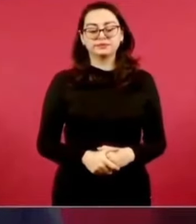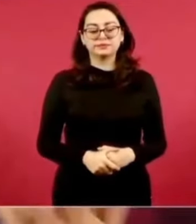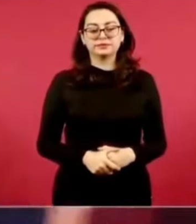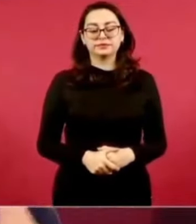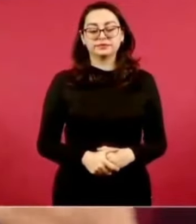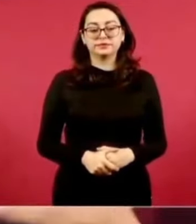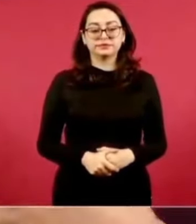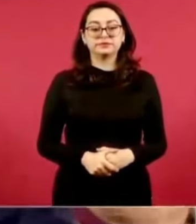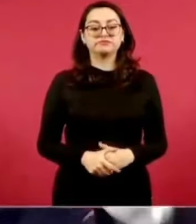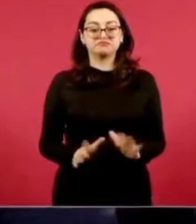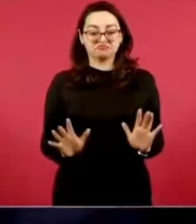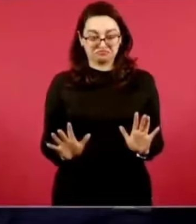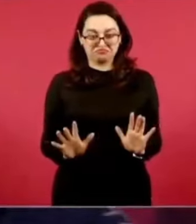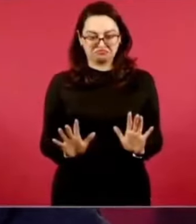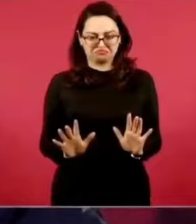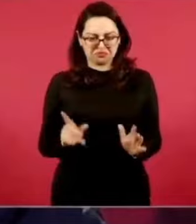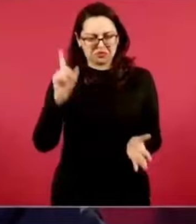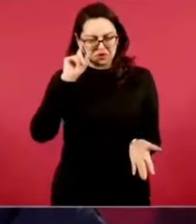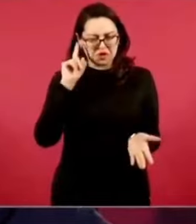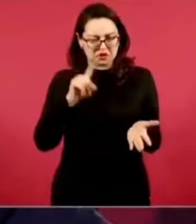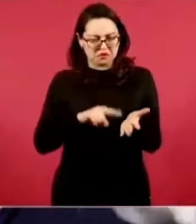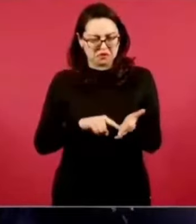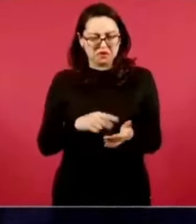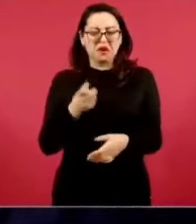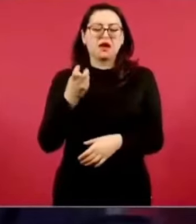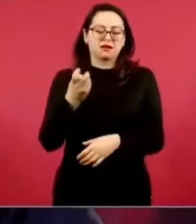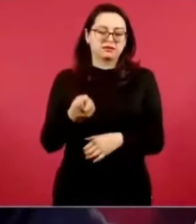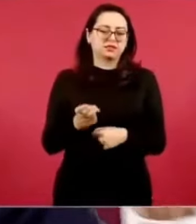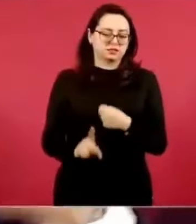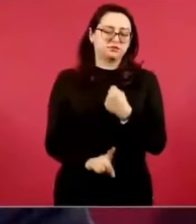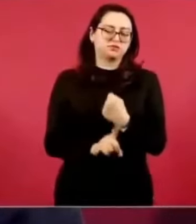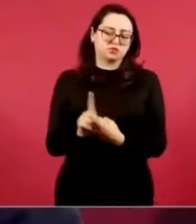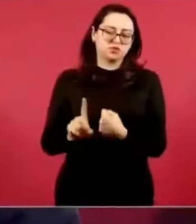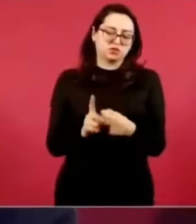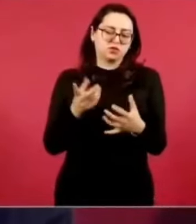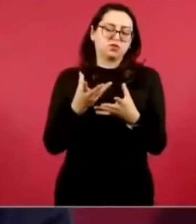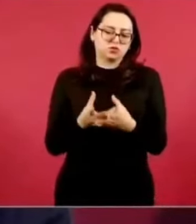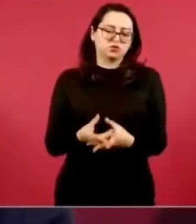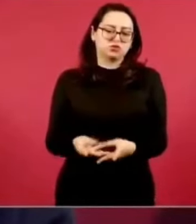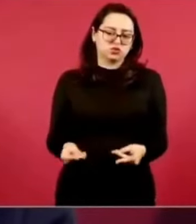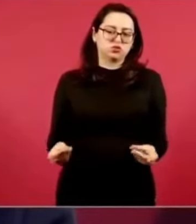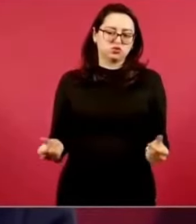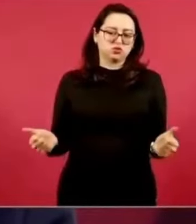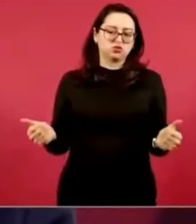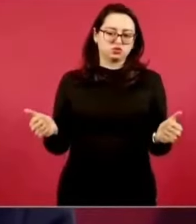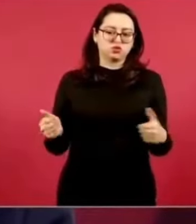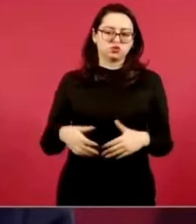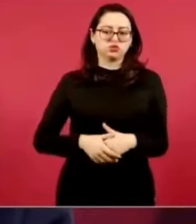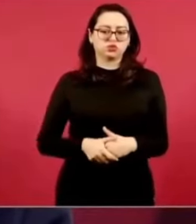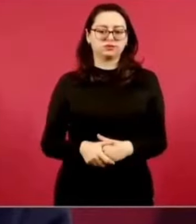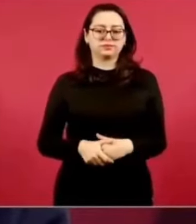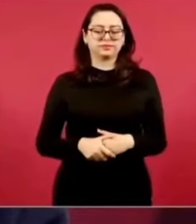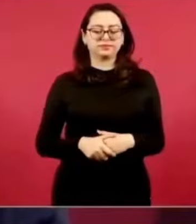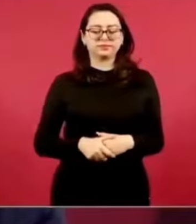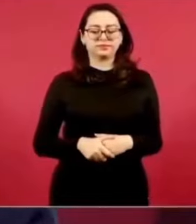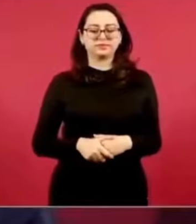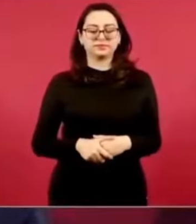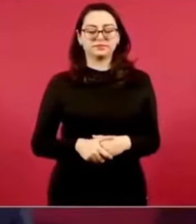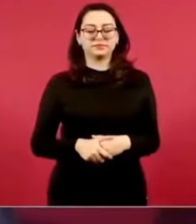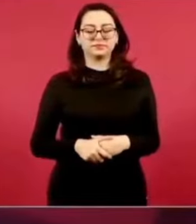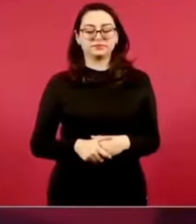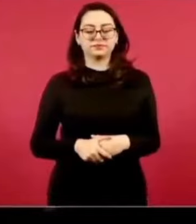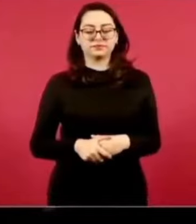Yo creo que de esa manera ya se resuelve en definitiva este asunto. Lo